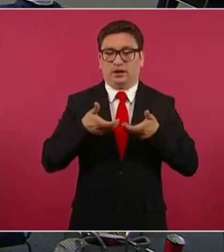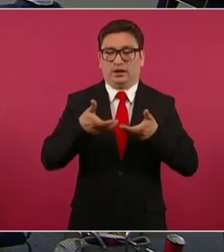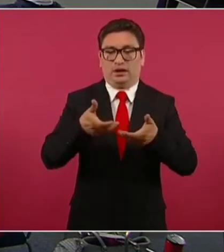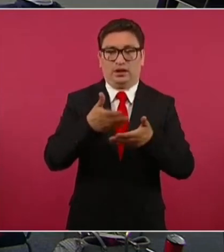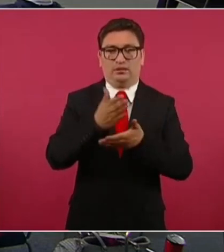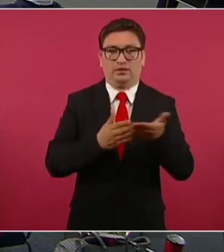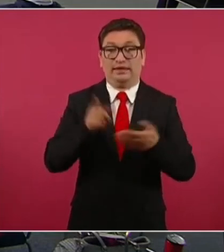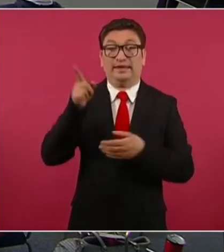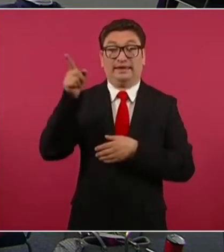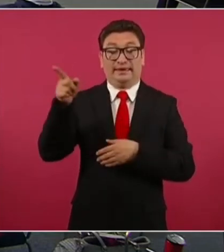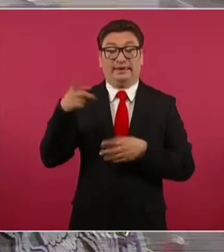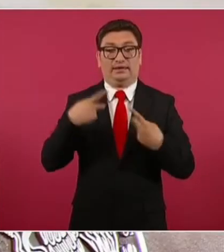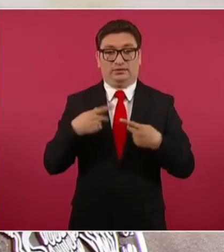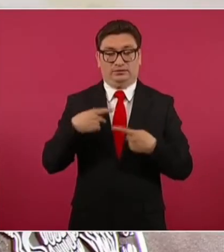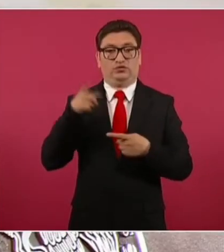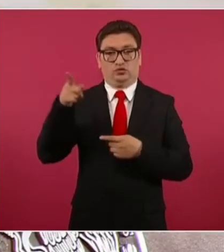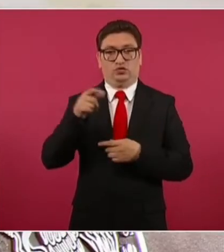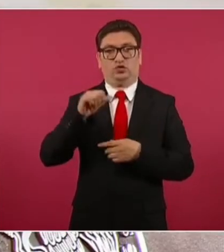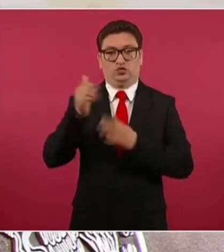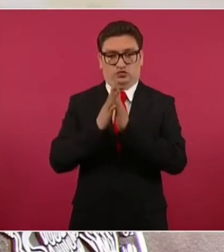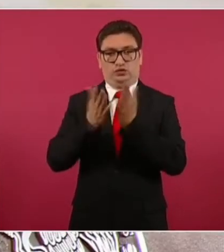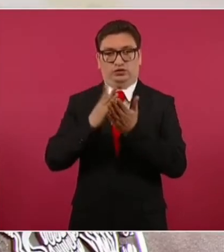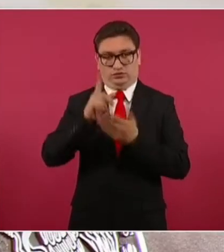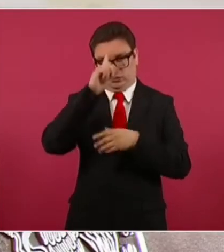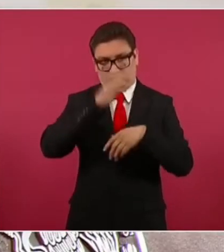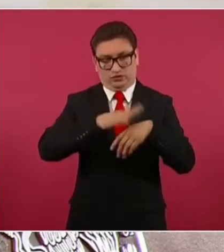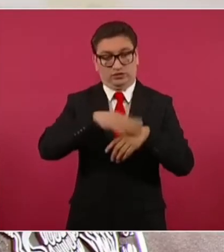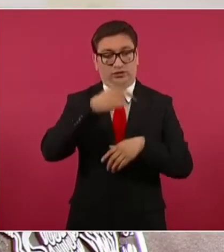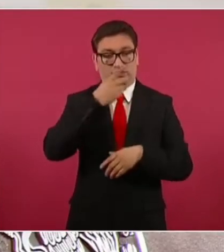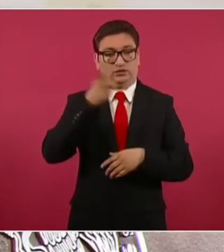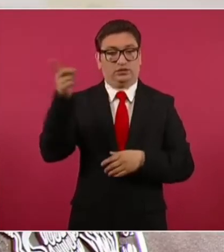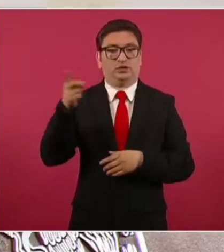Tiene un libro él que lo recomiendo mucho que se llama